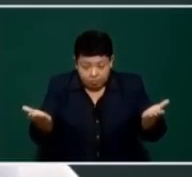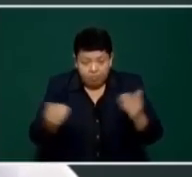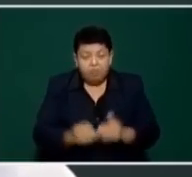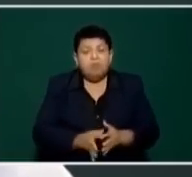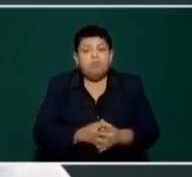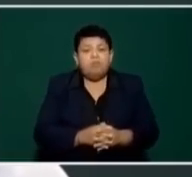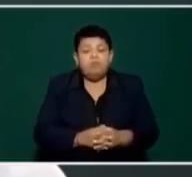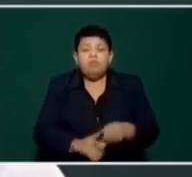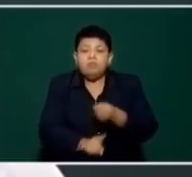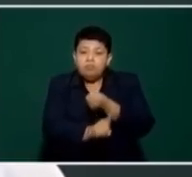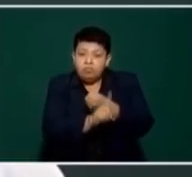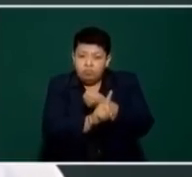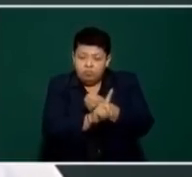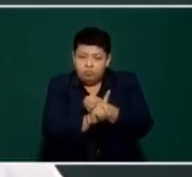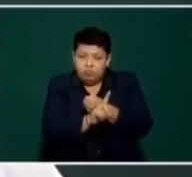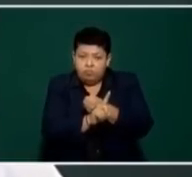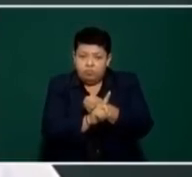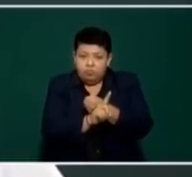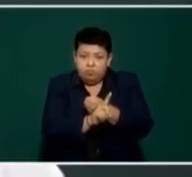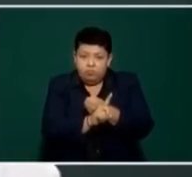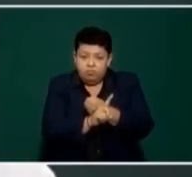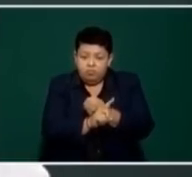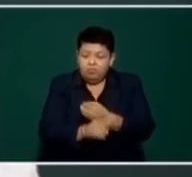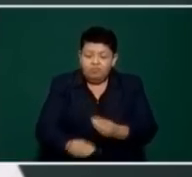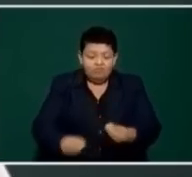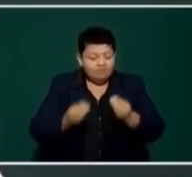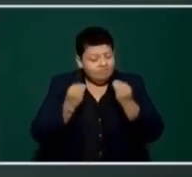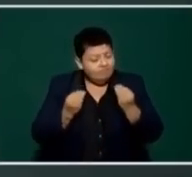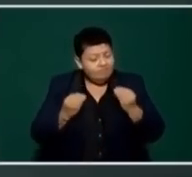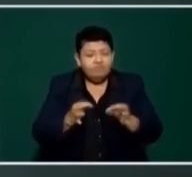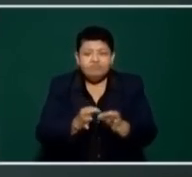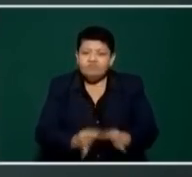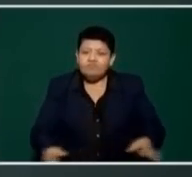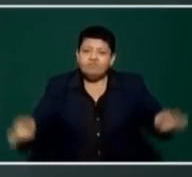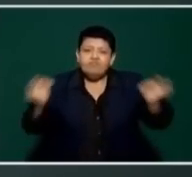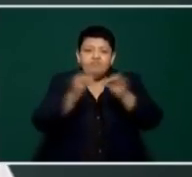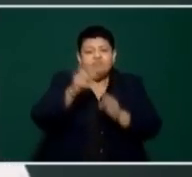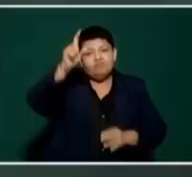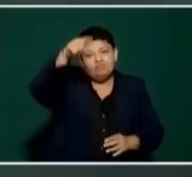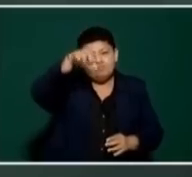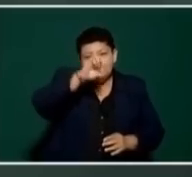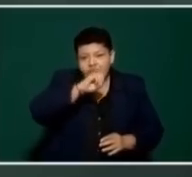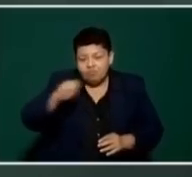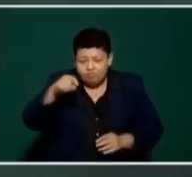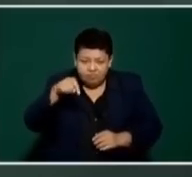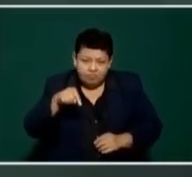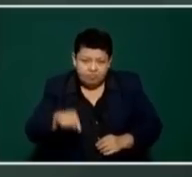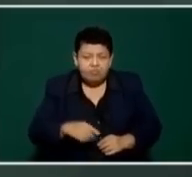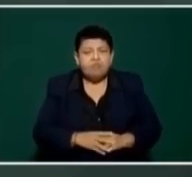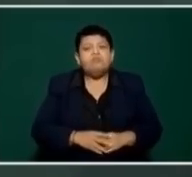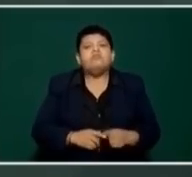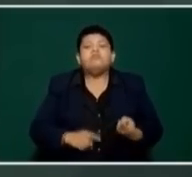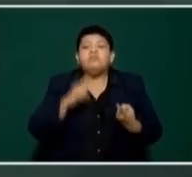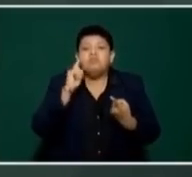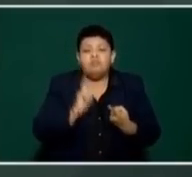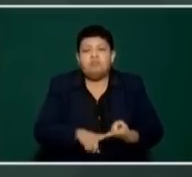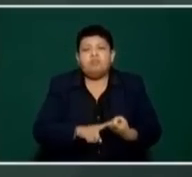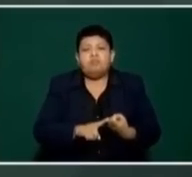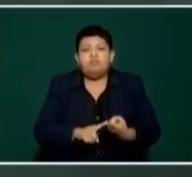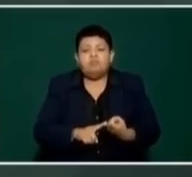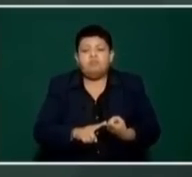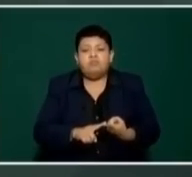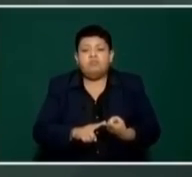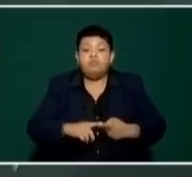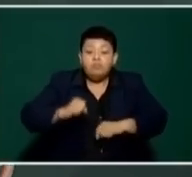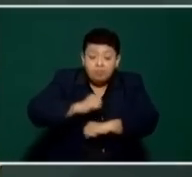los problemas de mayor importancia que Quintana Roo tiene, como son en mucho la